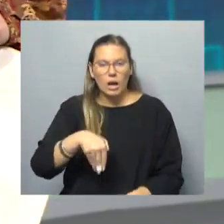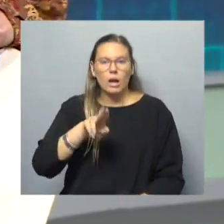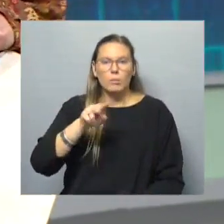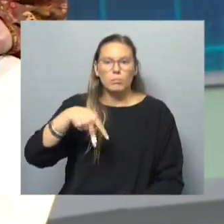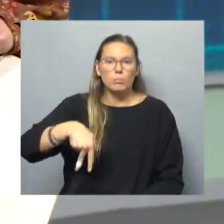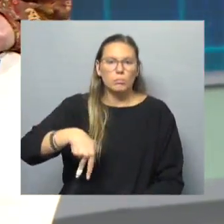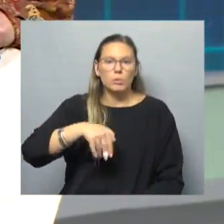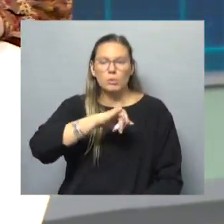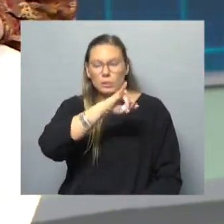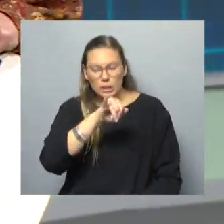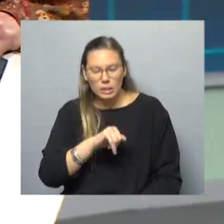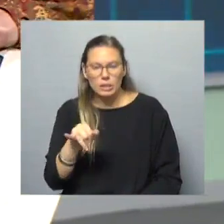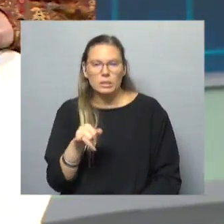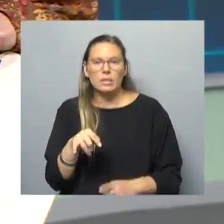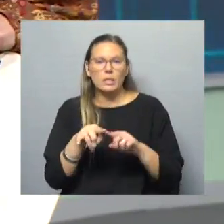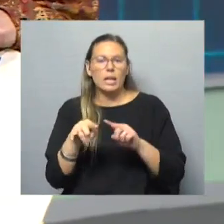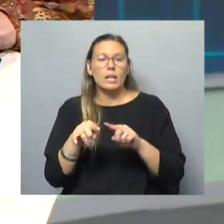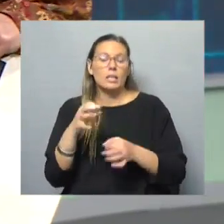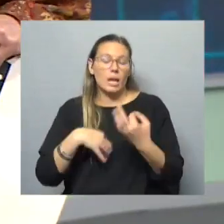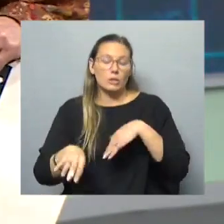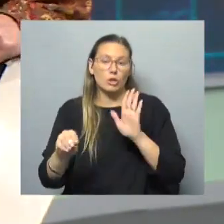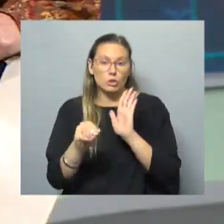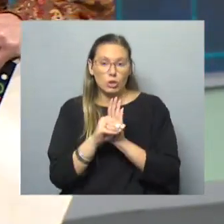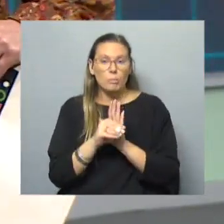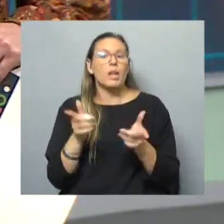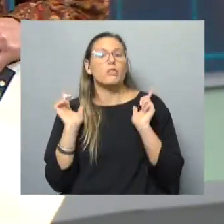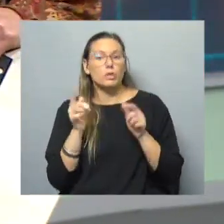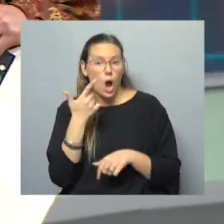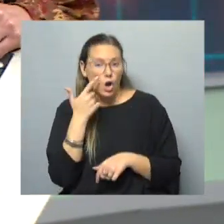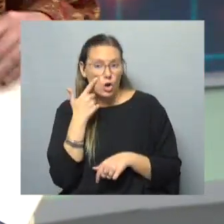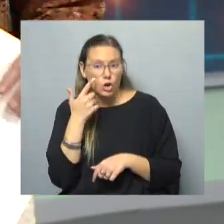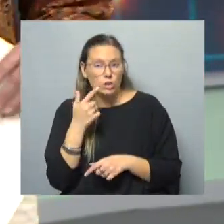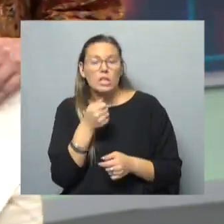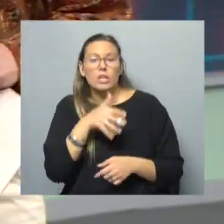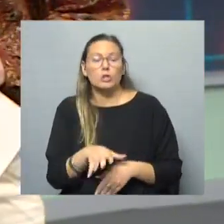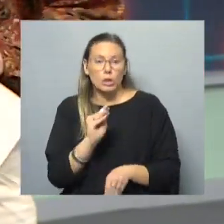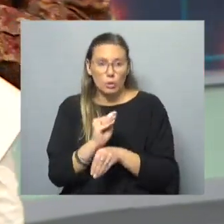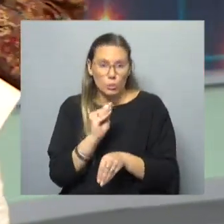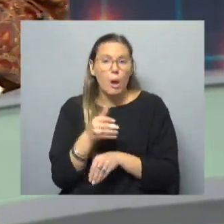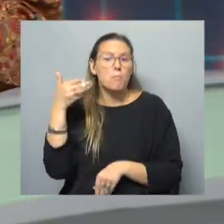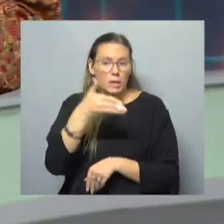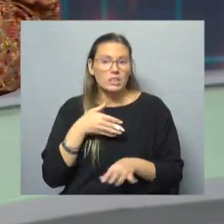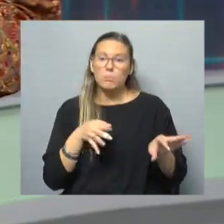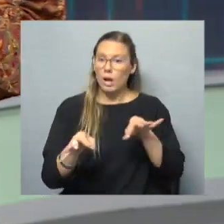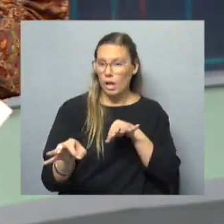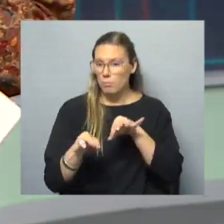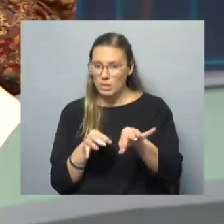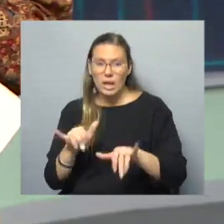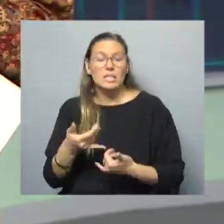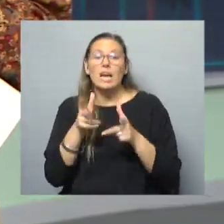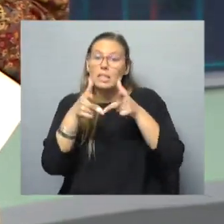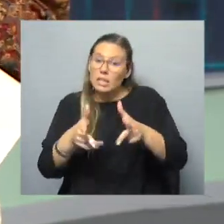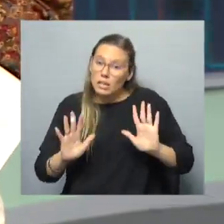y conocer, que muchísimos no conocemos, toda la historia de esta cultura. Participar, meter un poco de pasarela al final, ya dijimos, así